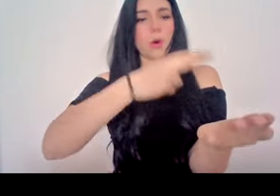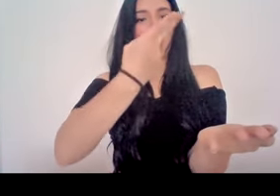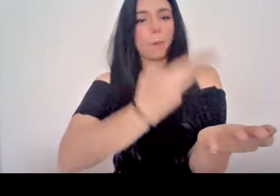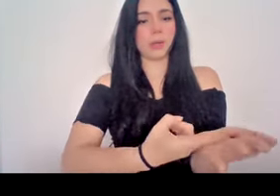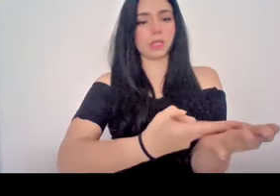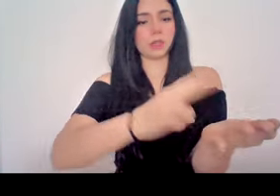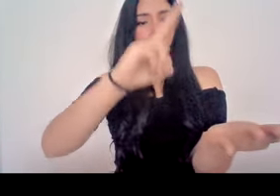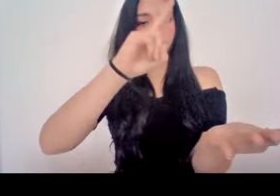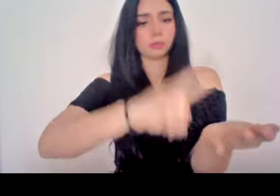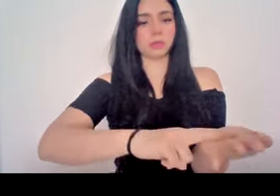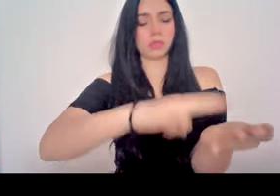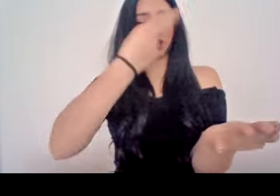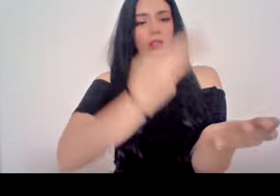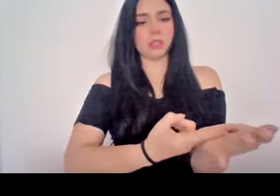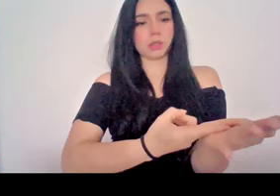Sobrino.